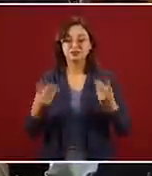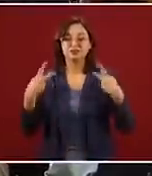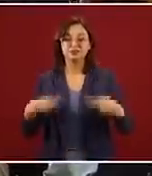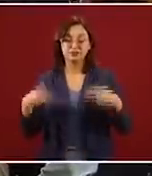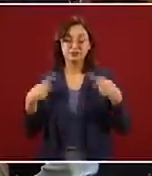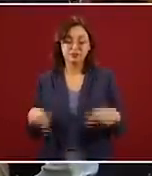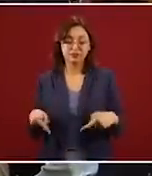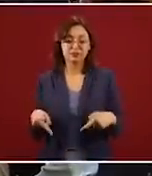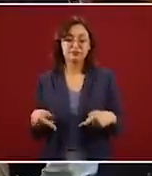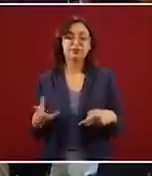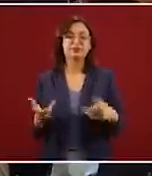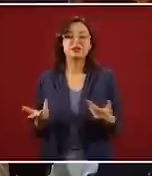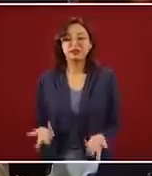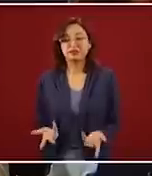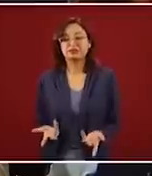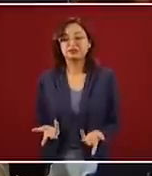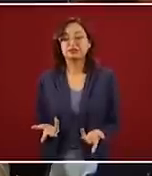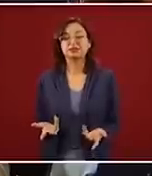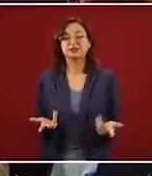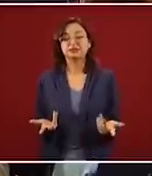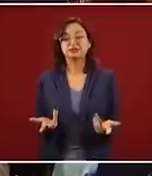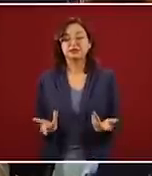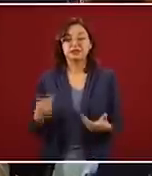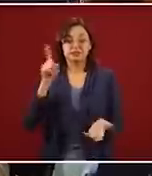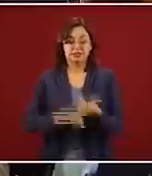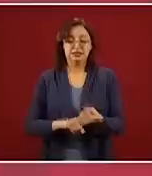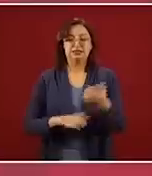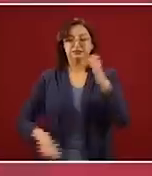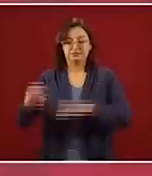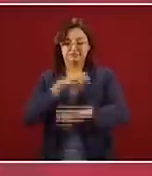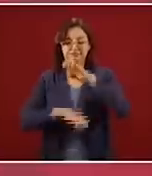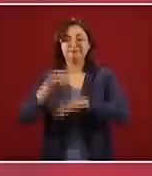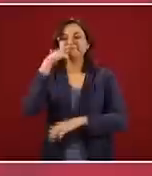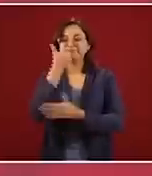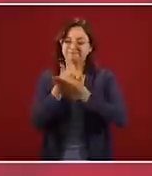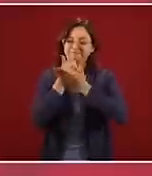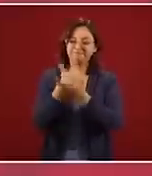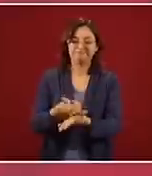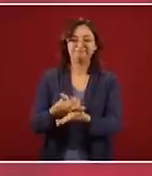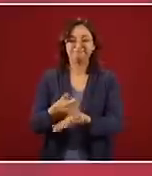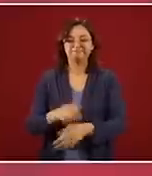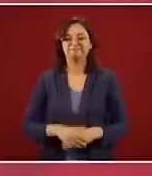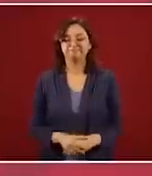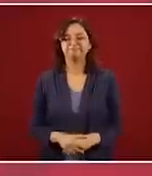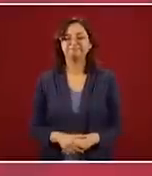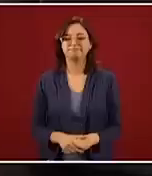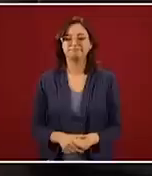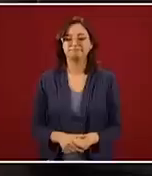sobre todo en el sector empresarial, que quieren ayudar, que quieren